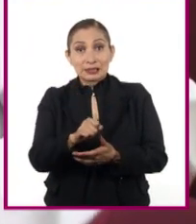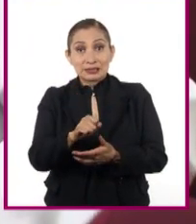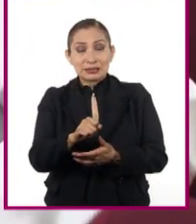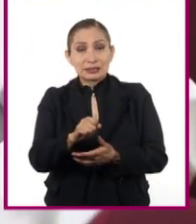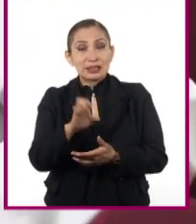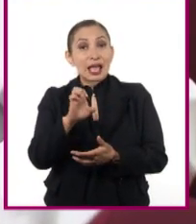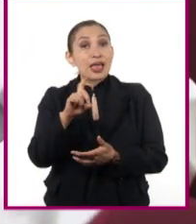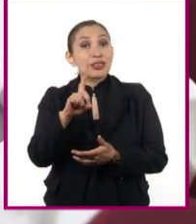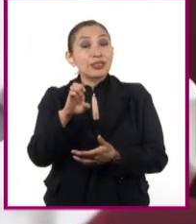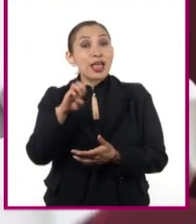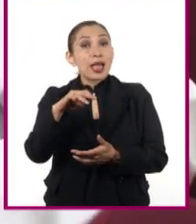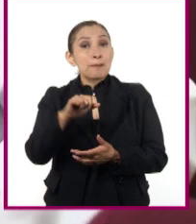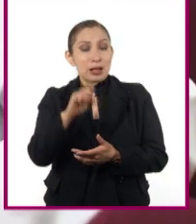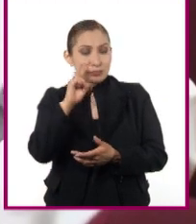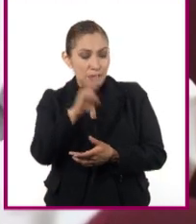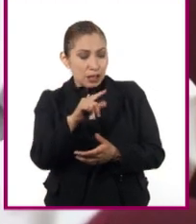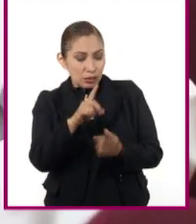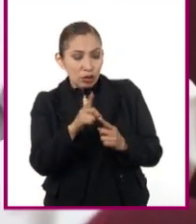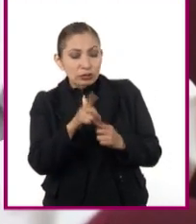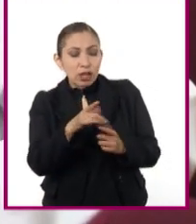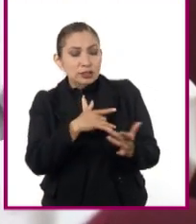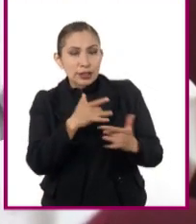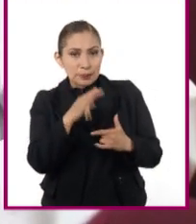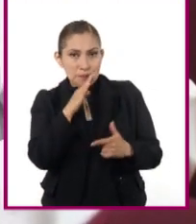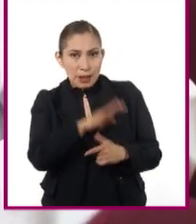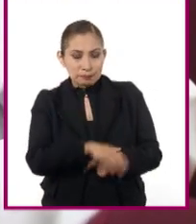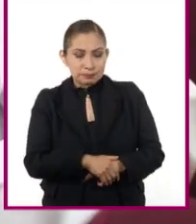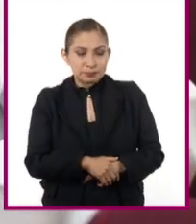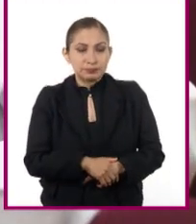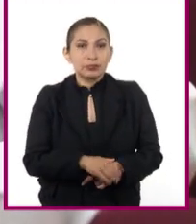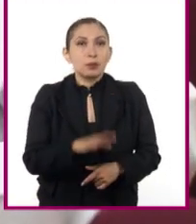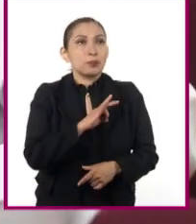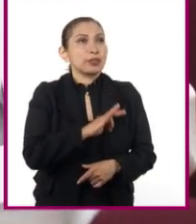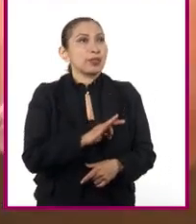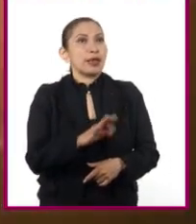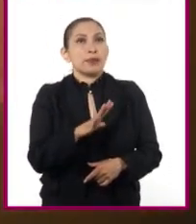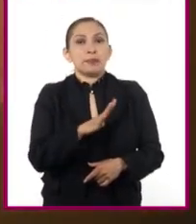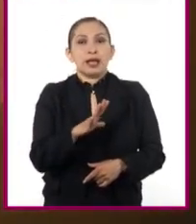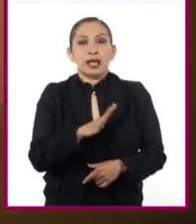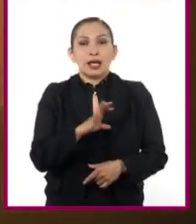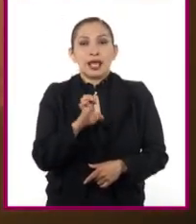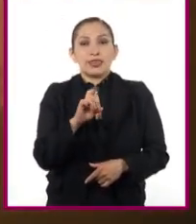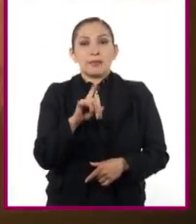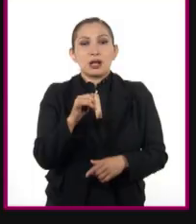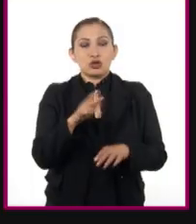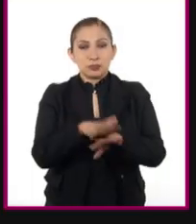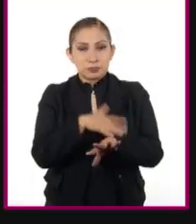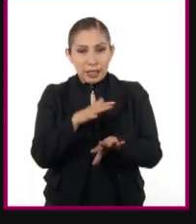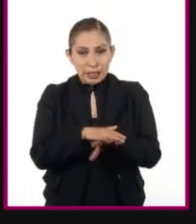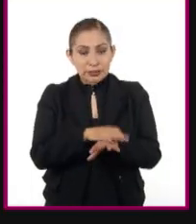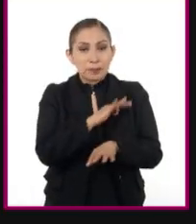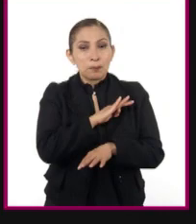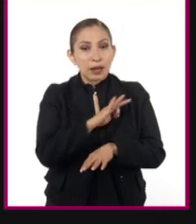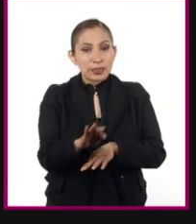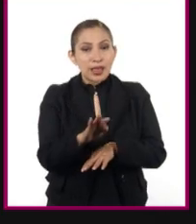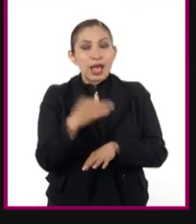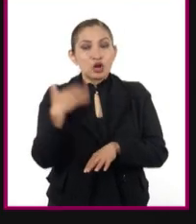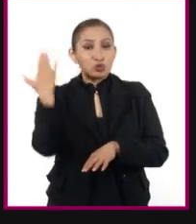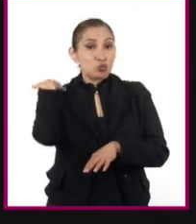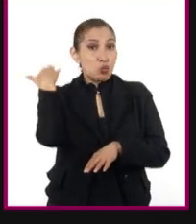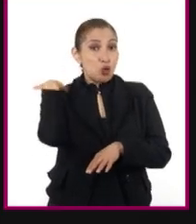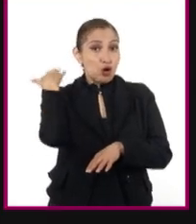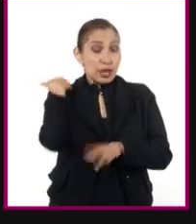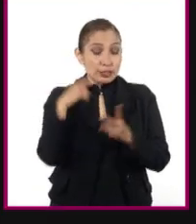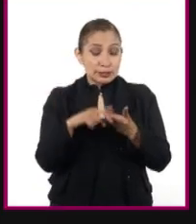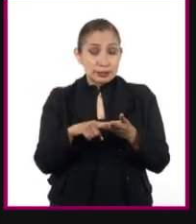los edemas, según se localicen, tendrán diferente sintomatología. Puede haber edemas en los pies, puede haber edemas en los